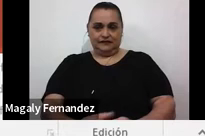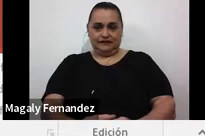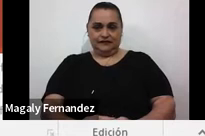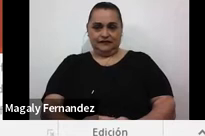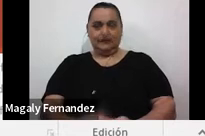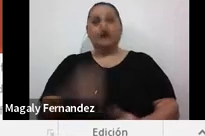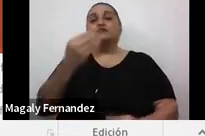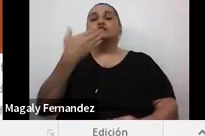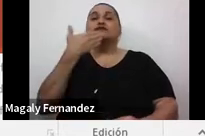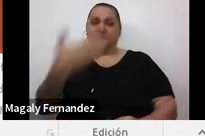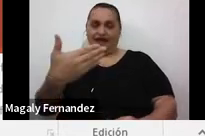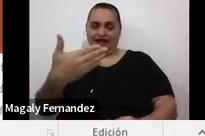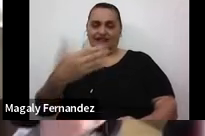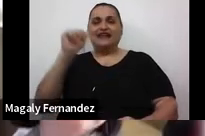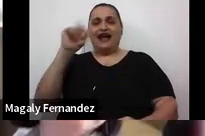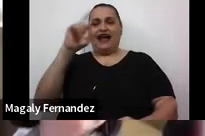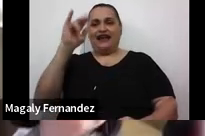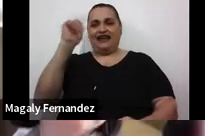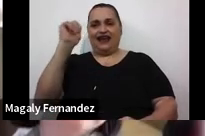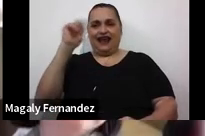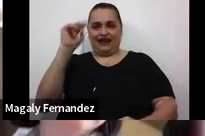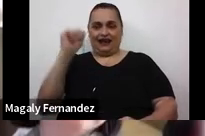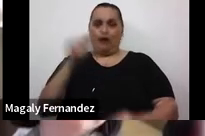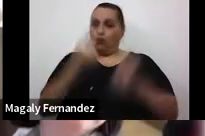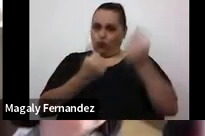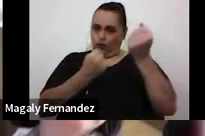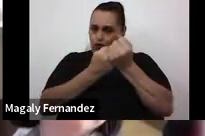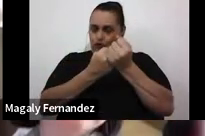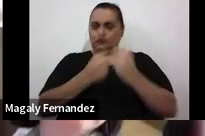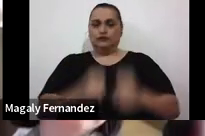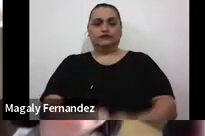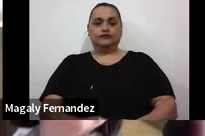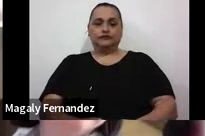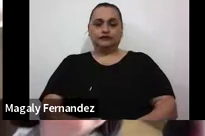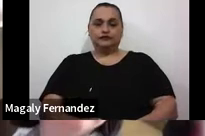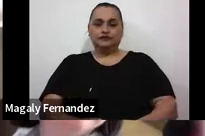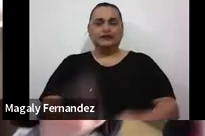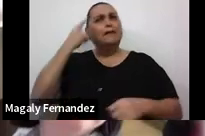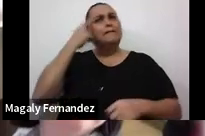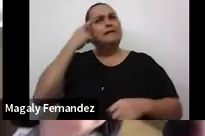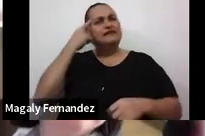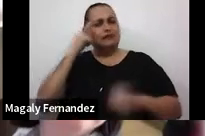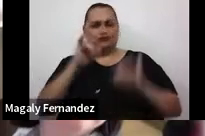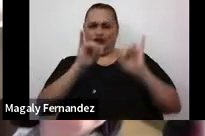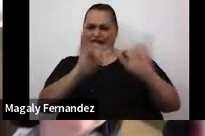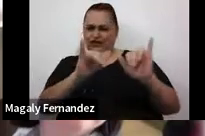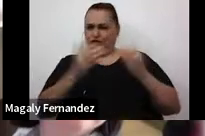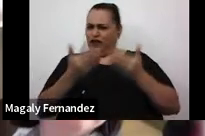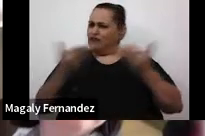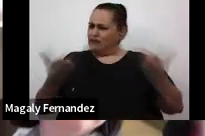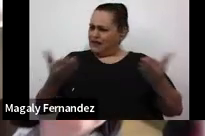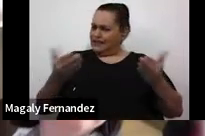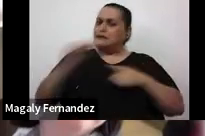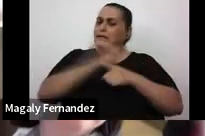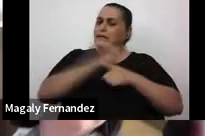Muchas gracias y Ariana por el apoyo pensábamos en esto no en herramientas prácticas